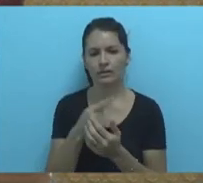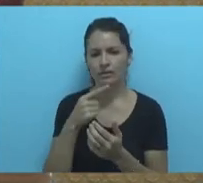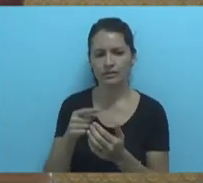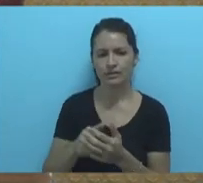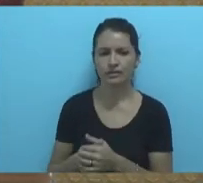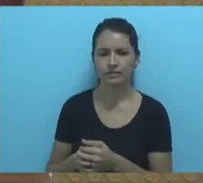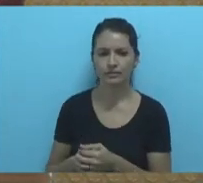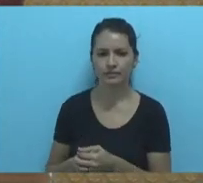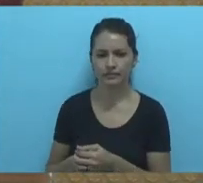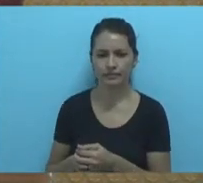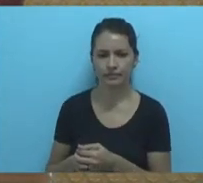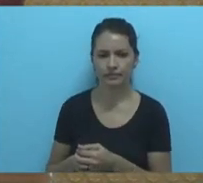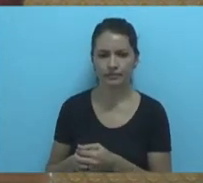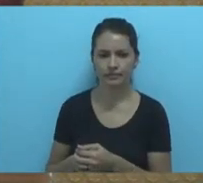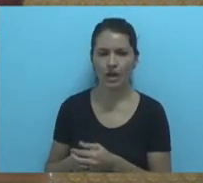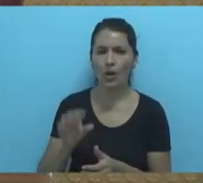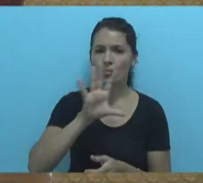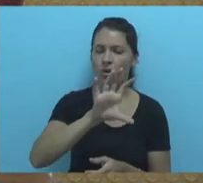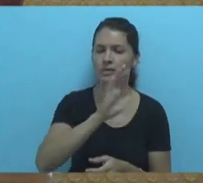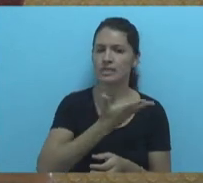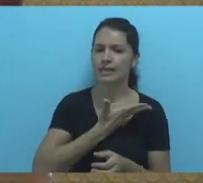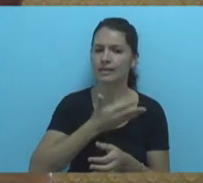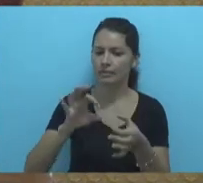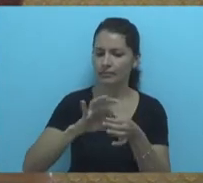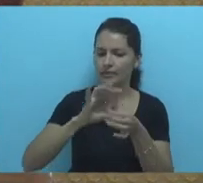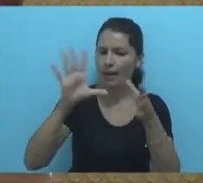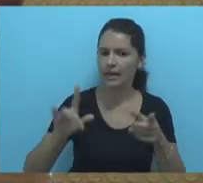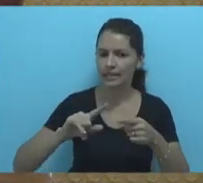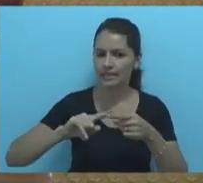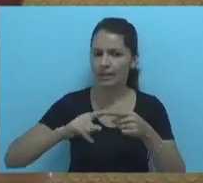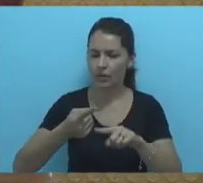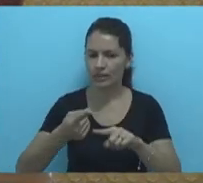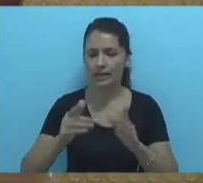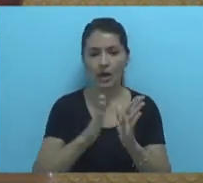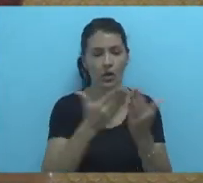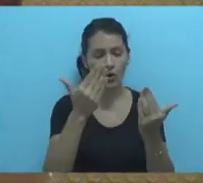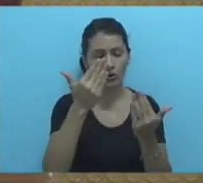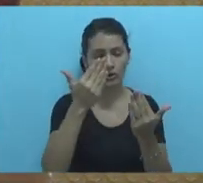independencia política de la provincia de Santa Fe y la soberanía de la Constitución provincial.